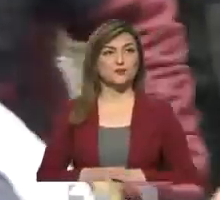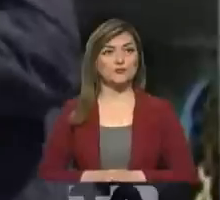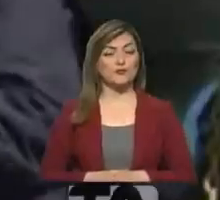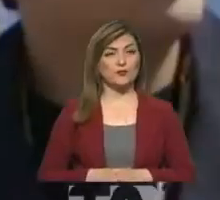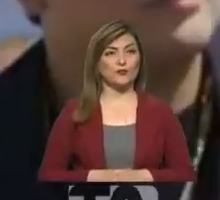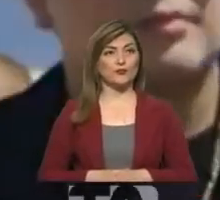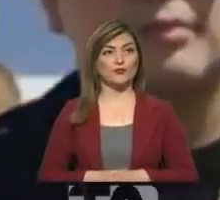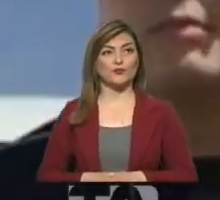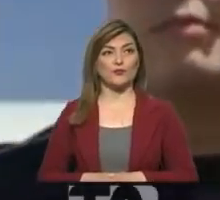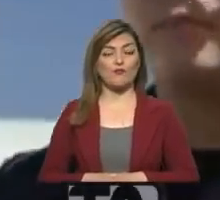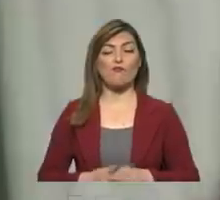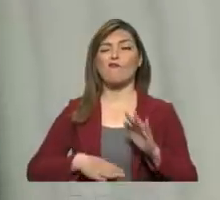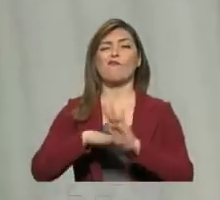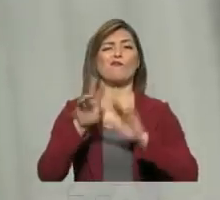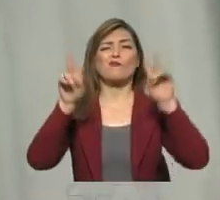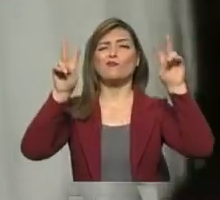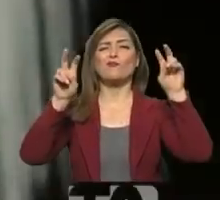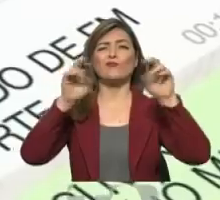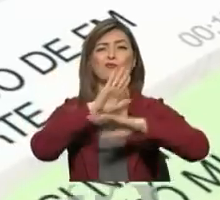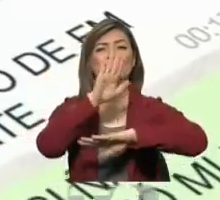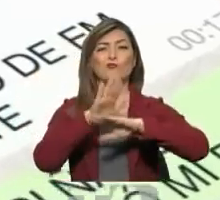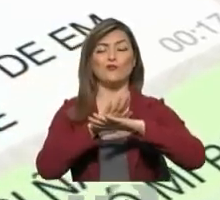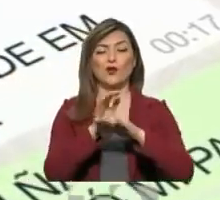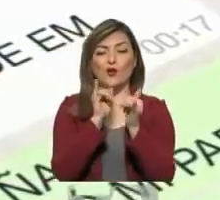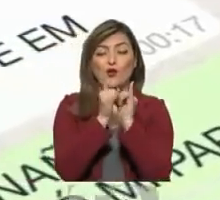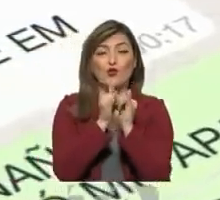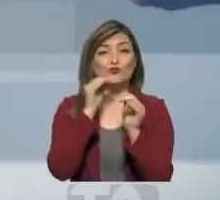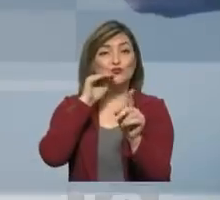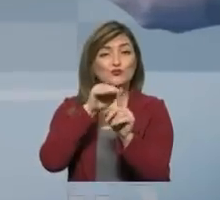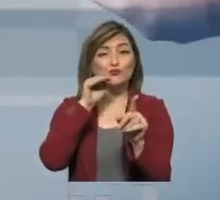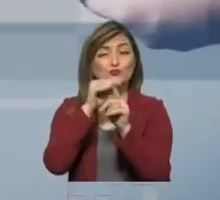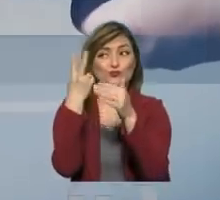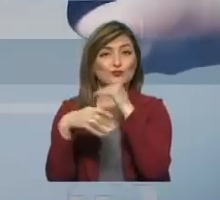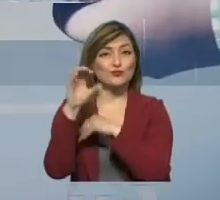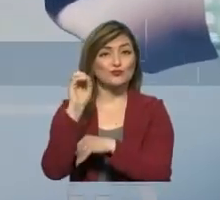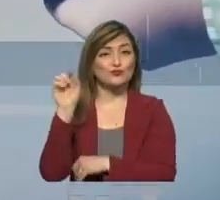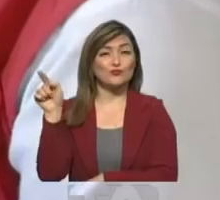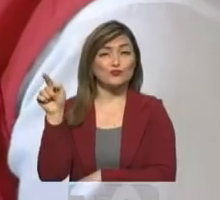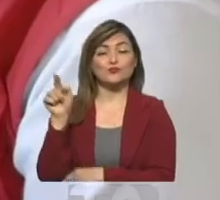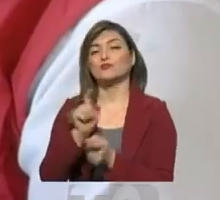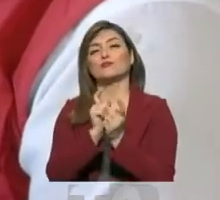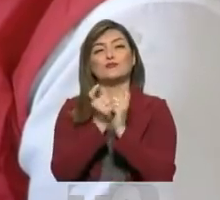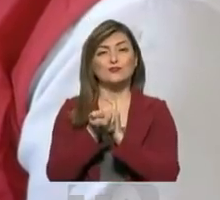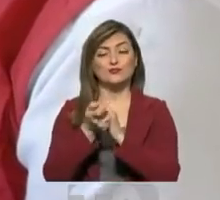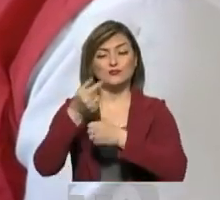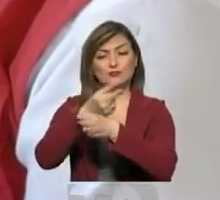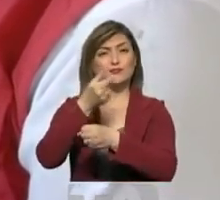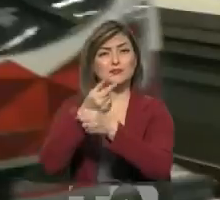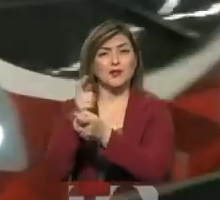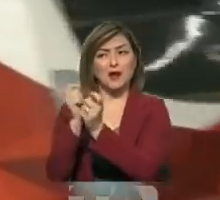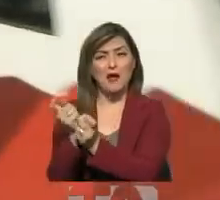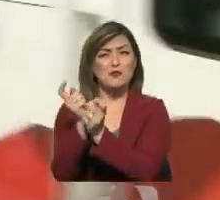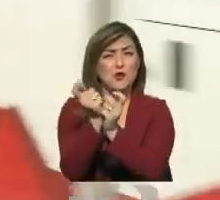ciudad. Entre los temas que más se pronunciaron fueron los chats del hijo Sebastián Yunda, los cambios repentinos en las gerencias de